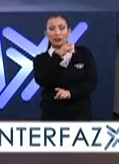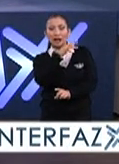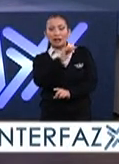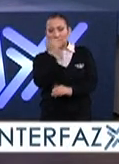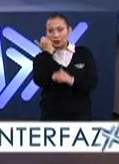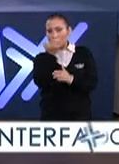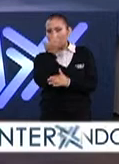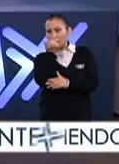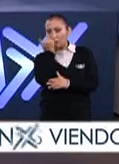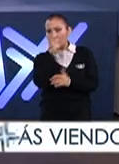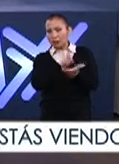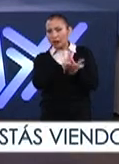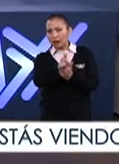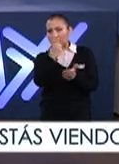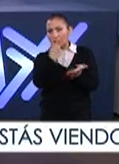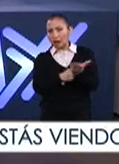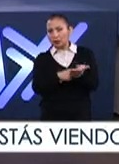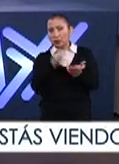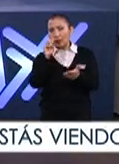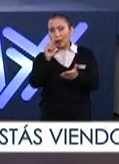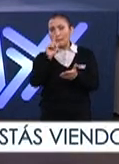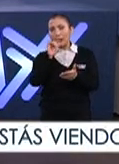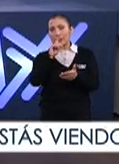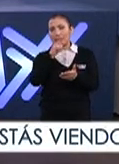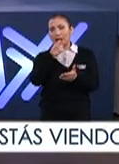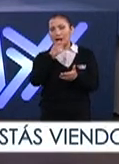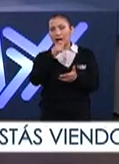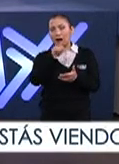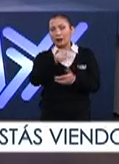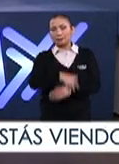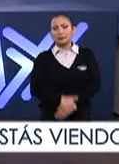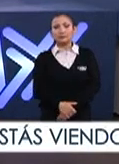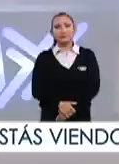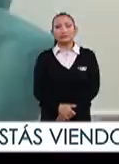es estudiante de Derecho de la Universidad del Pedregal. Vamos a escucharla.